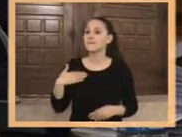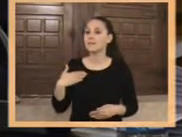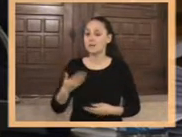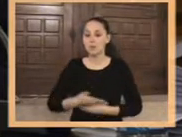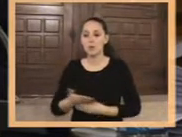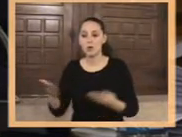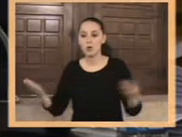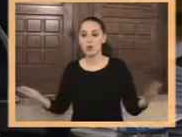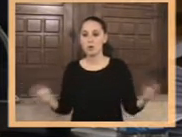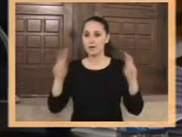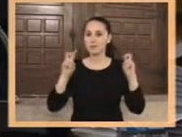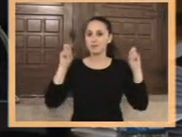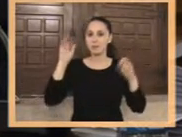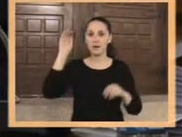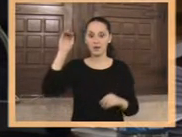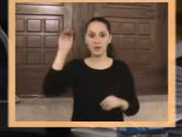refugiados,